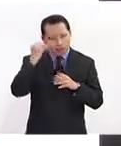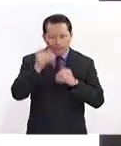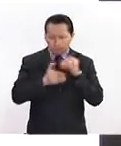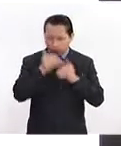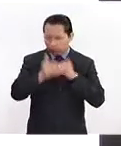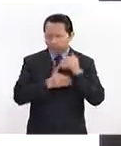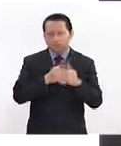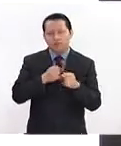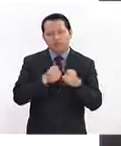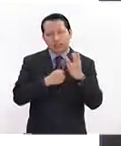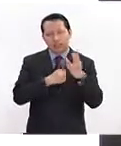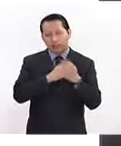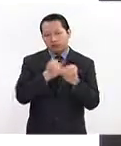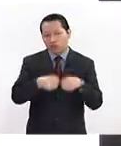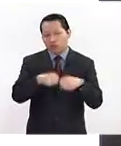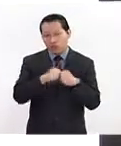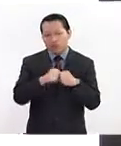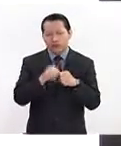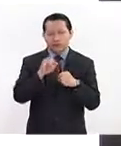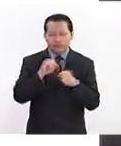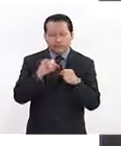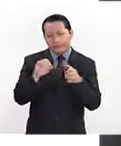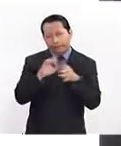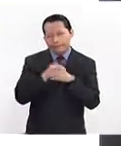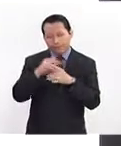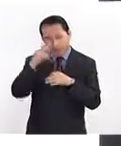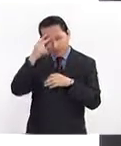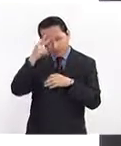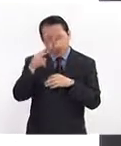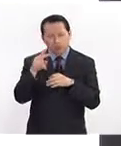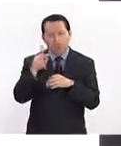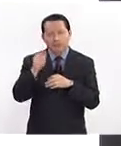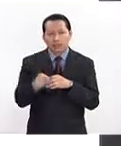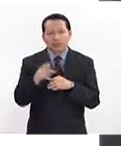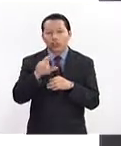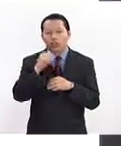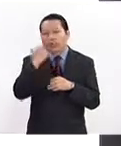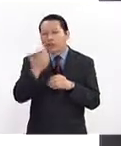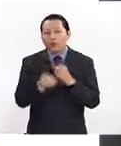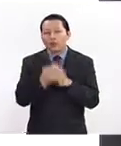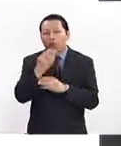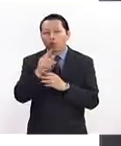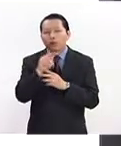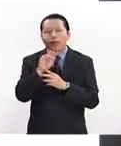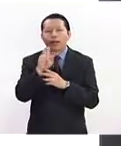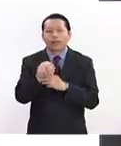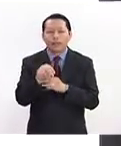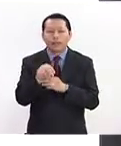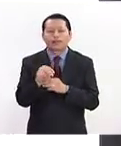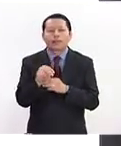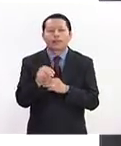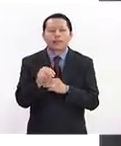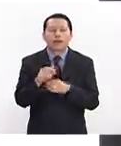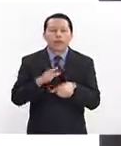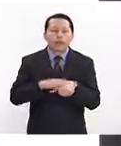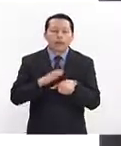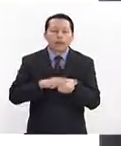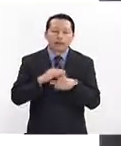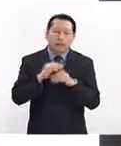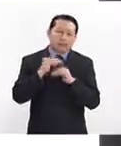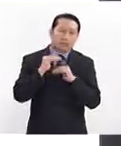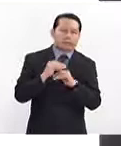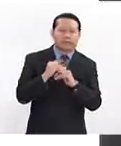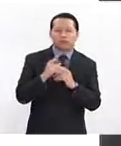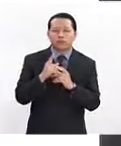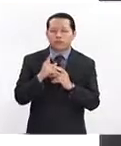socios. Coincide con México en términos de que no quieren un nuevo Telecán más restrictivo,